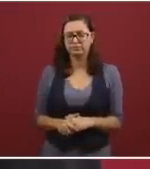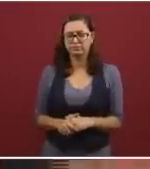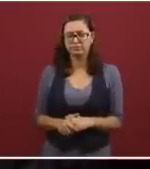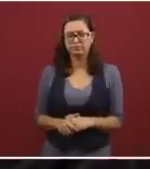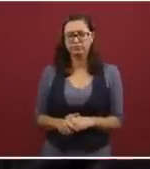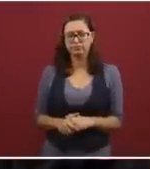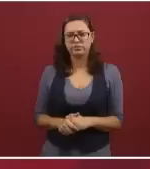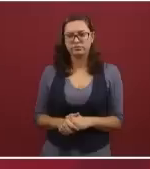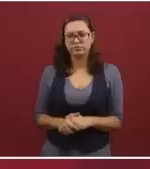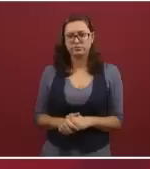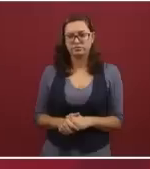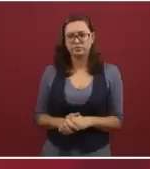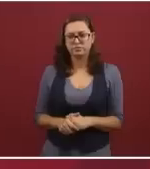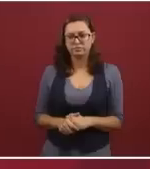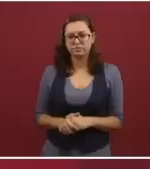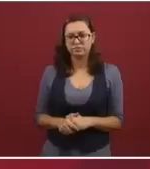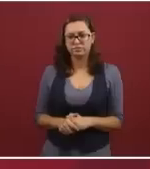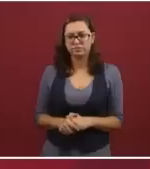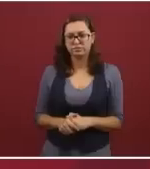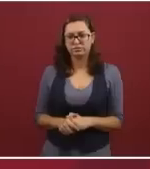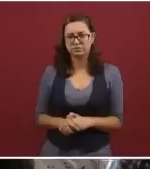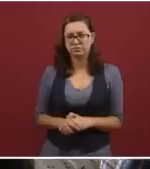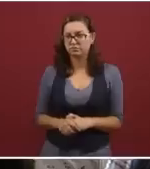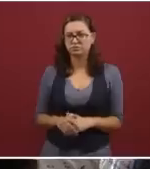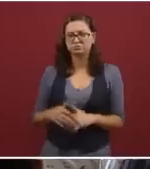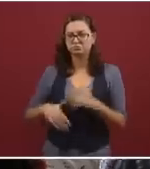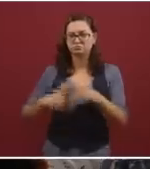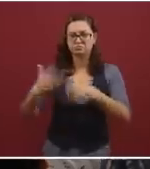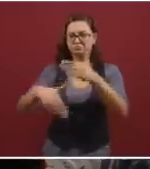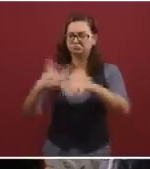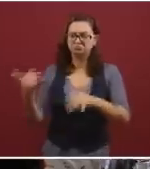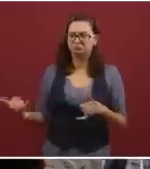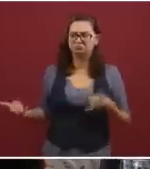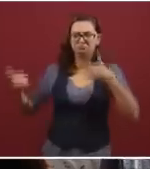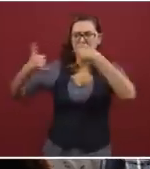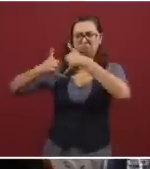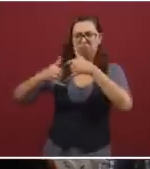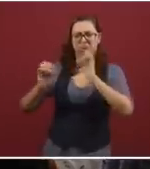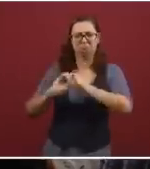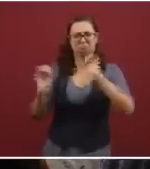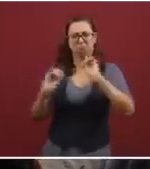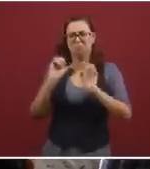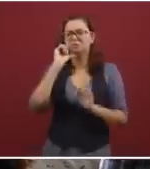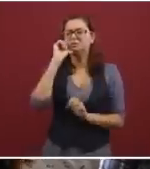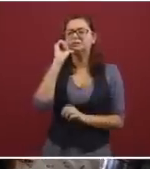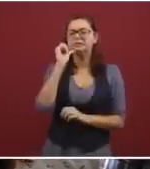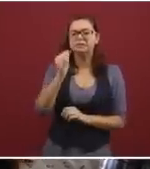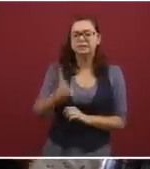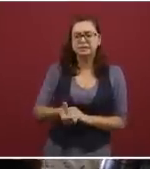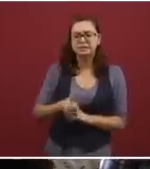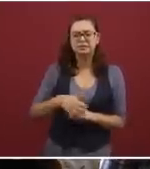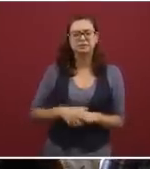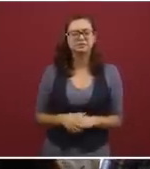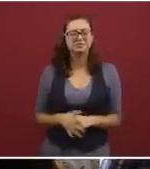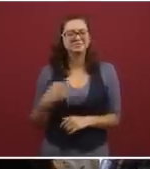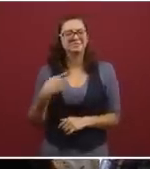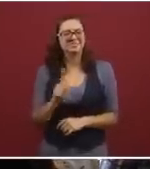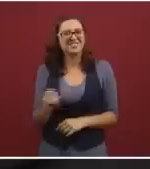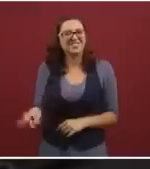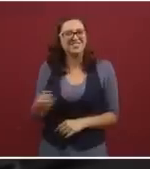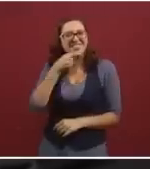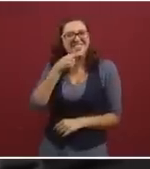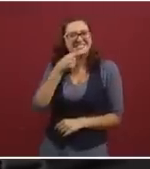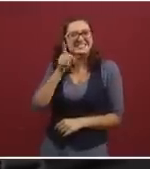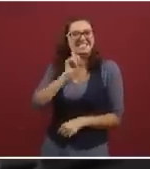Y ya, no hablé con el señor. No hablé con el señor, pero ¿qué culpa tiene la